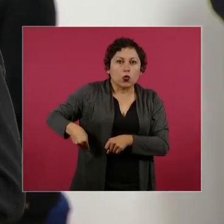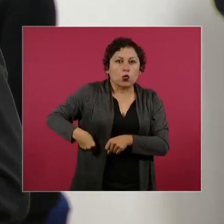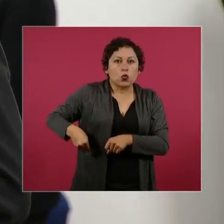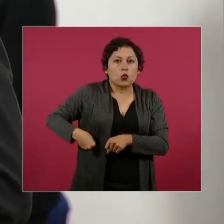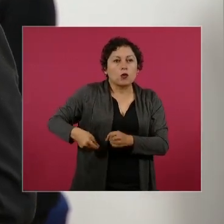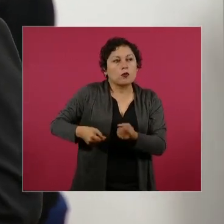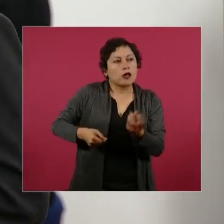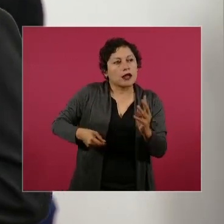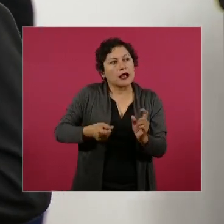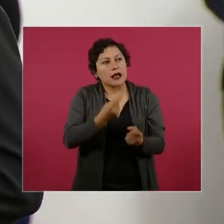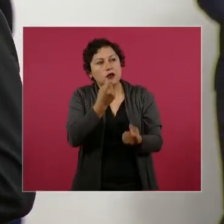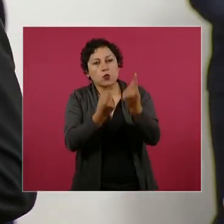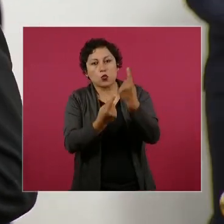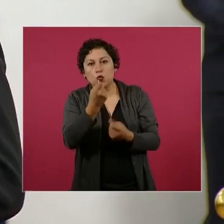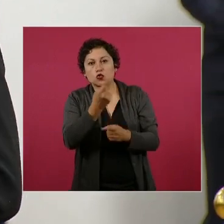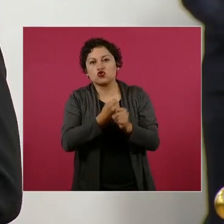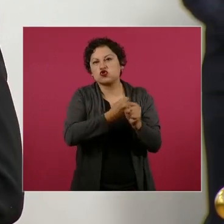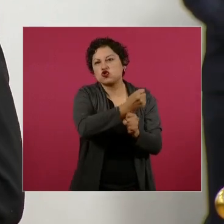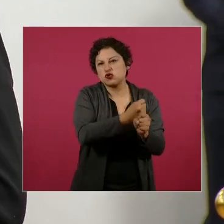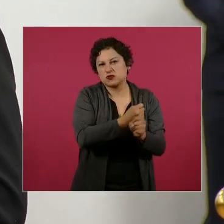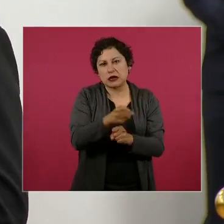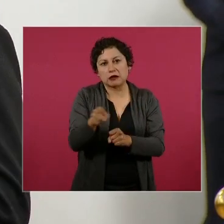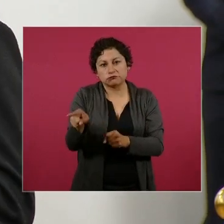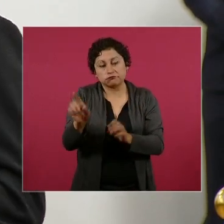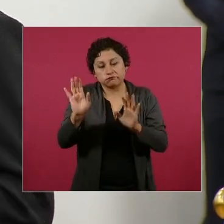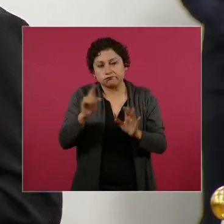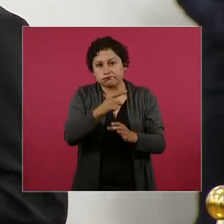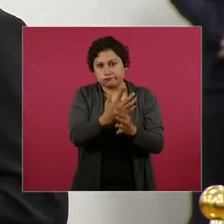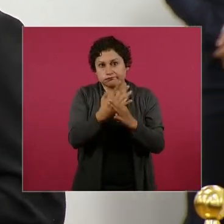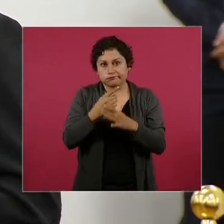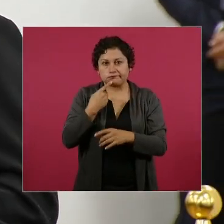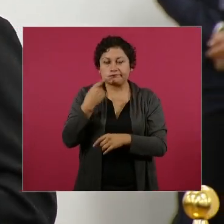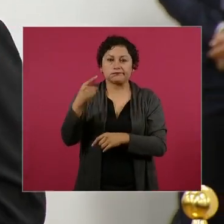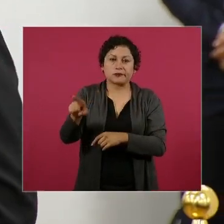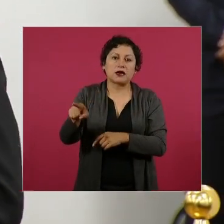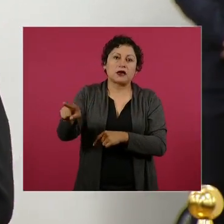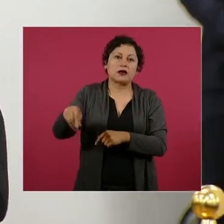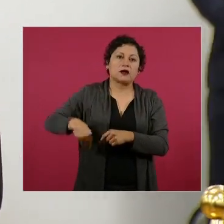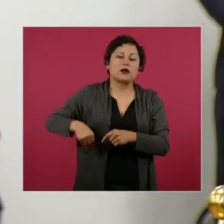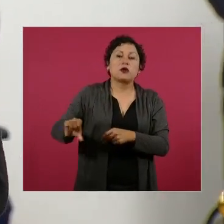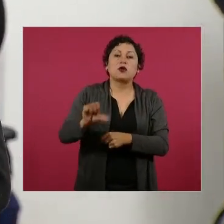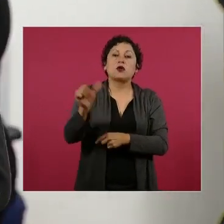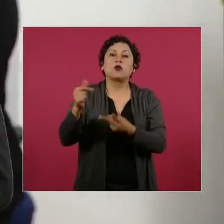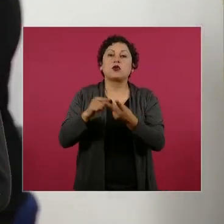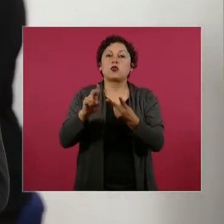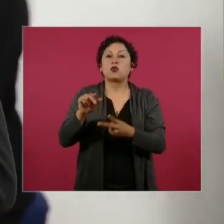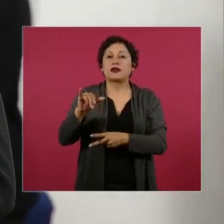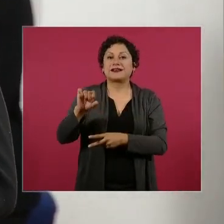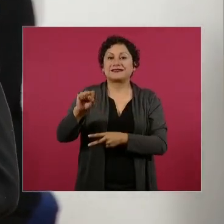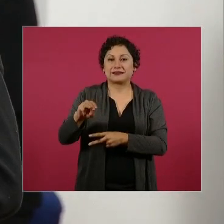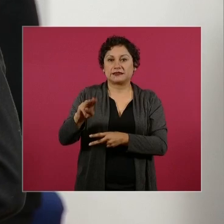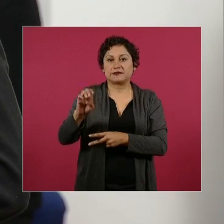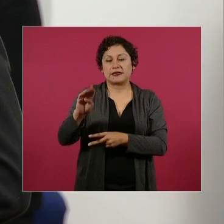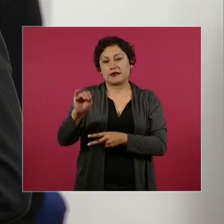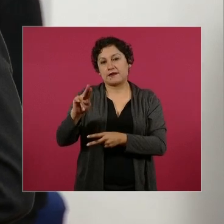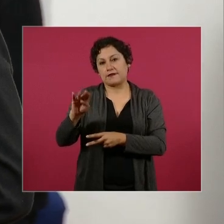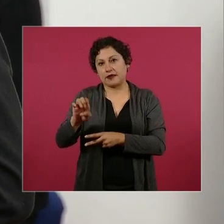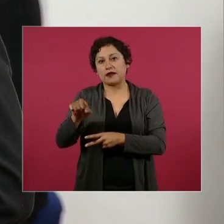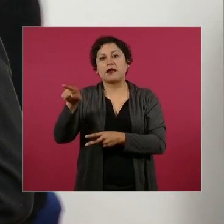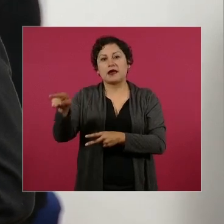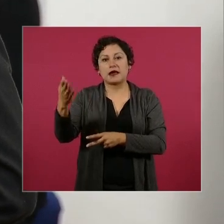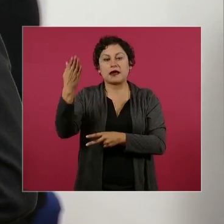presuntos implicados, y por otra parte de Ulises Bernabé, este pues juez de barandilla en Iguala, que